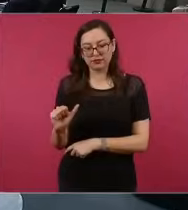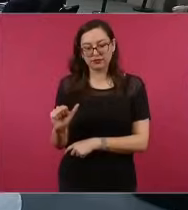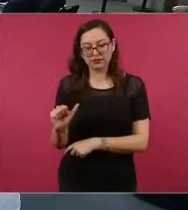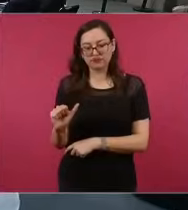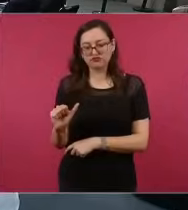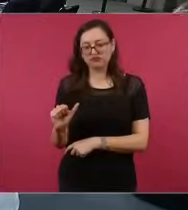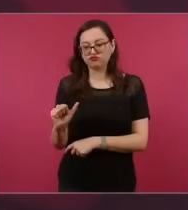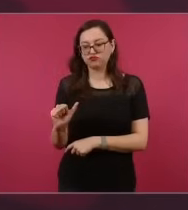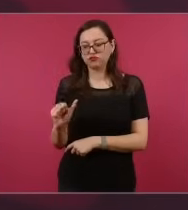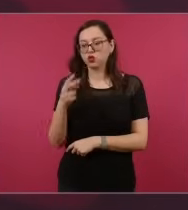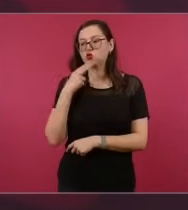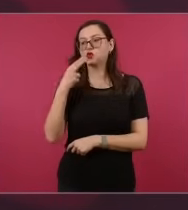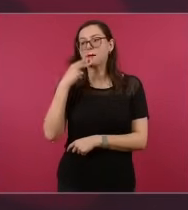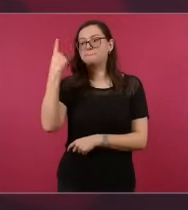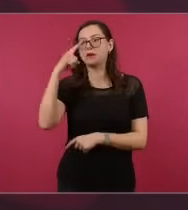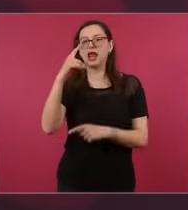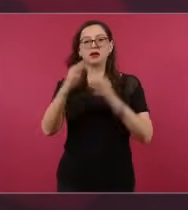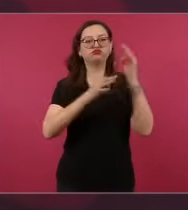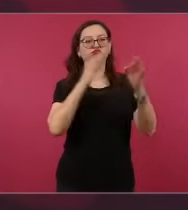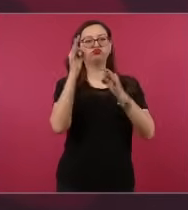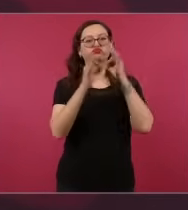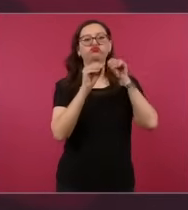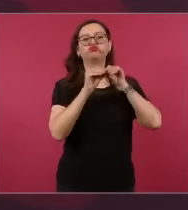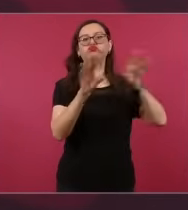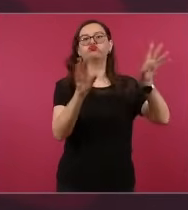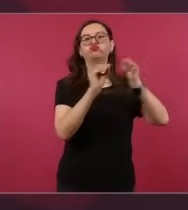por publicidad?